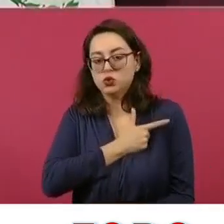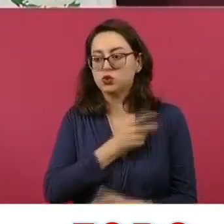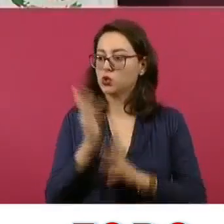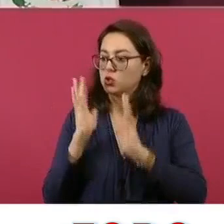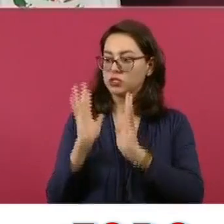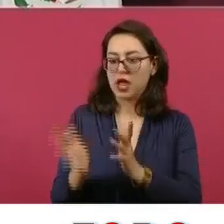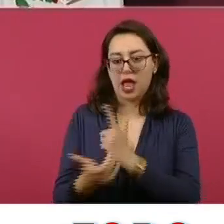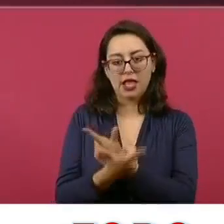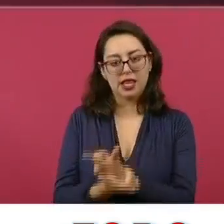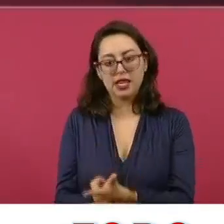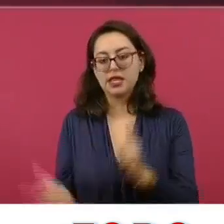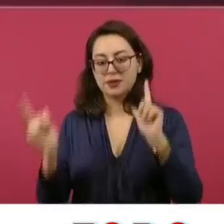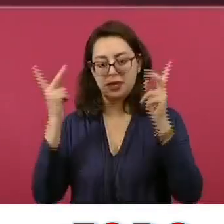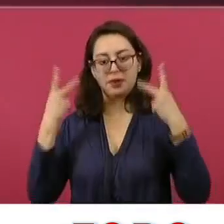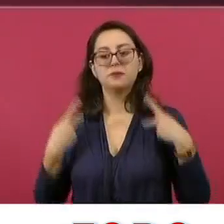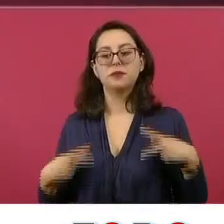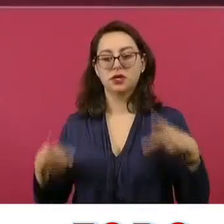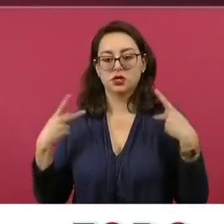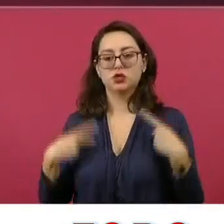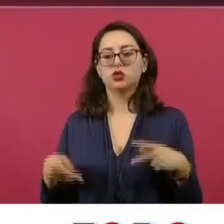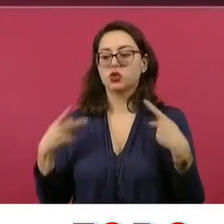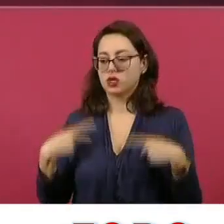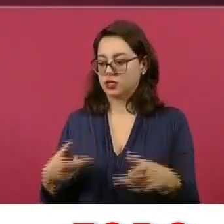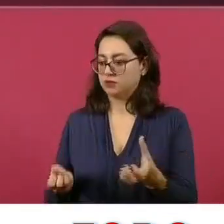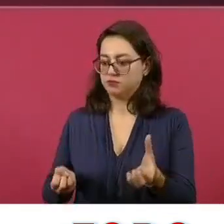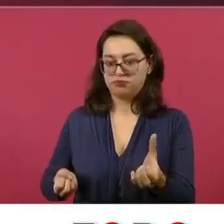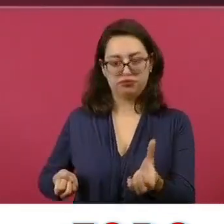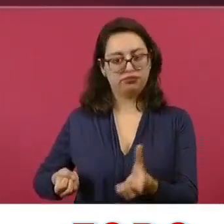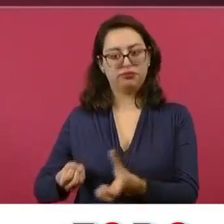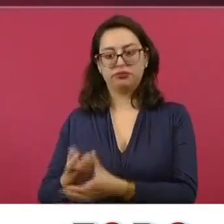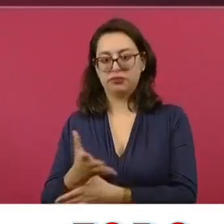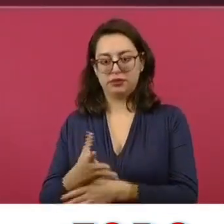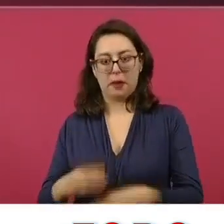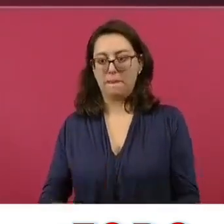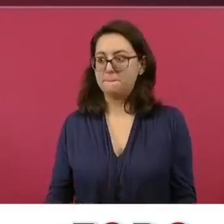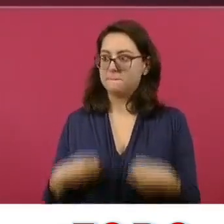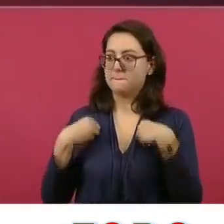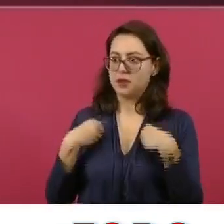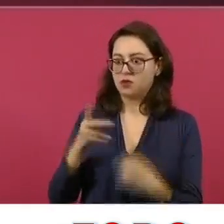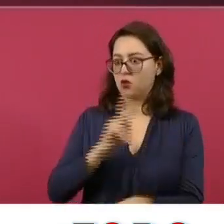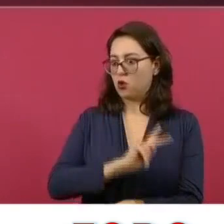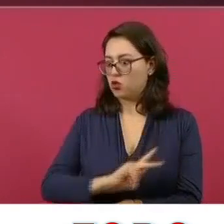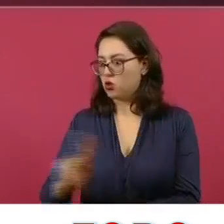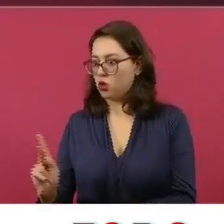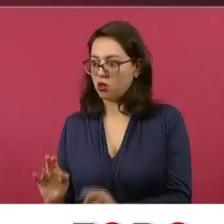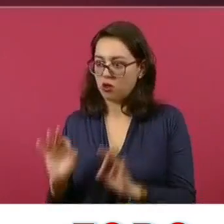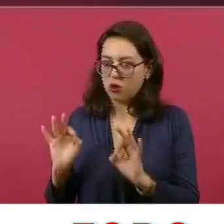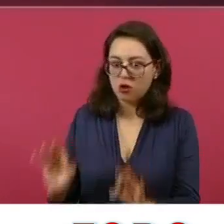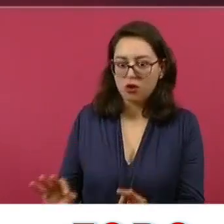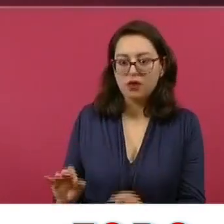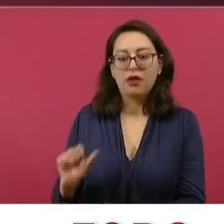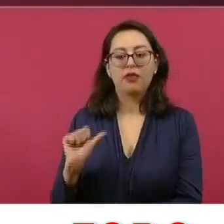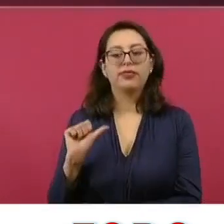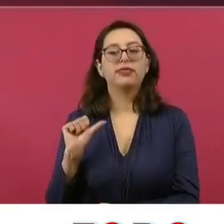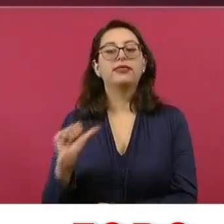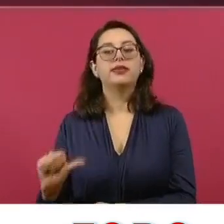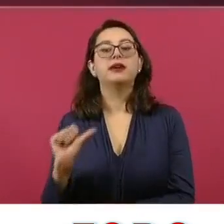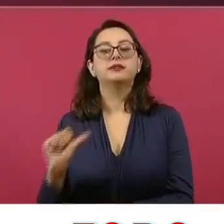que devolvieran con vida a estos servidores públicos,